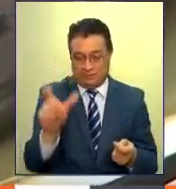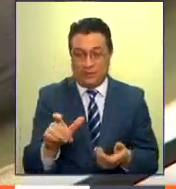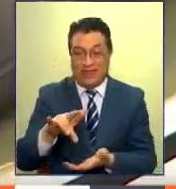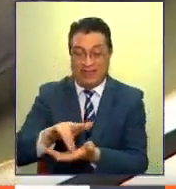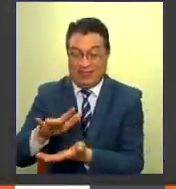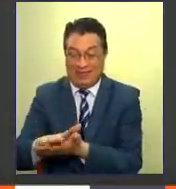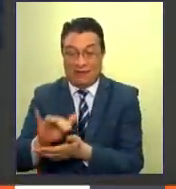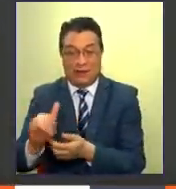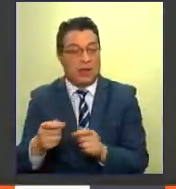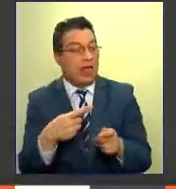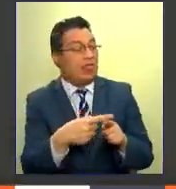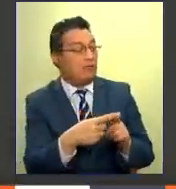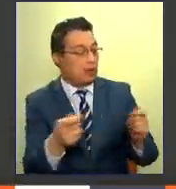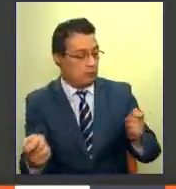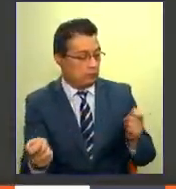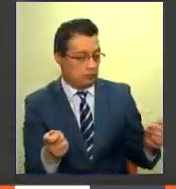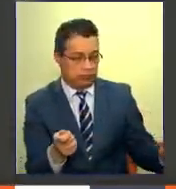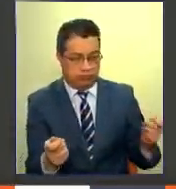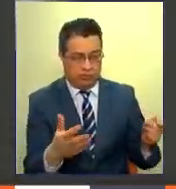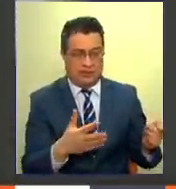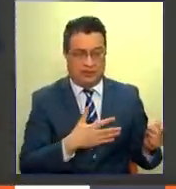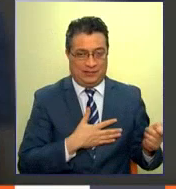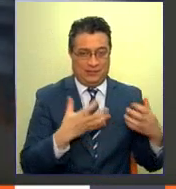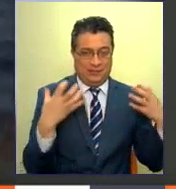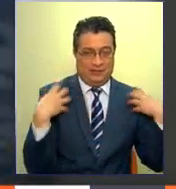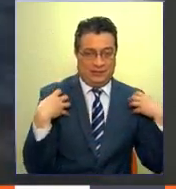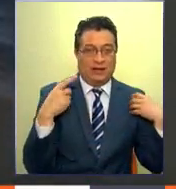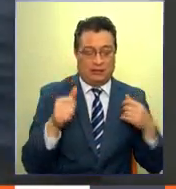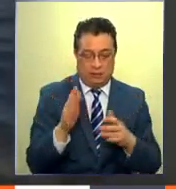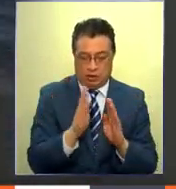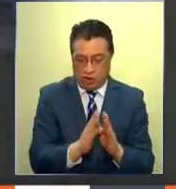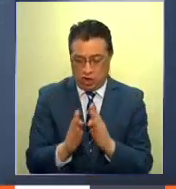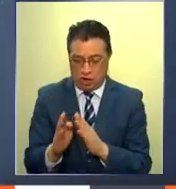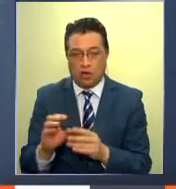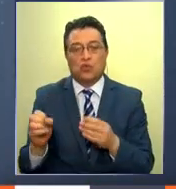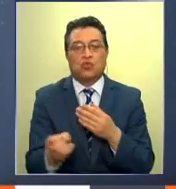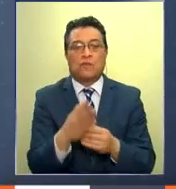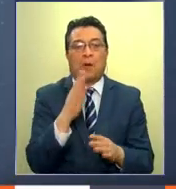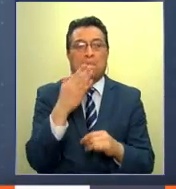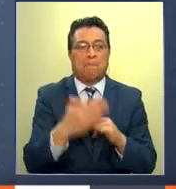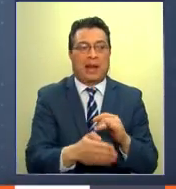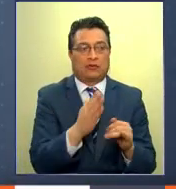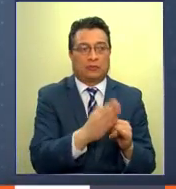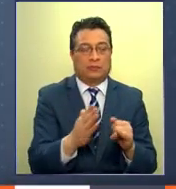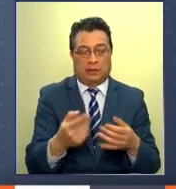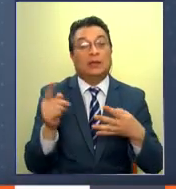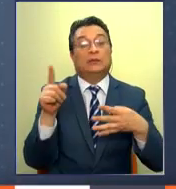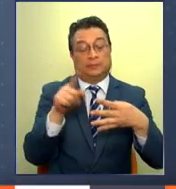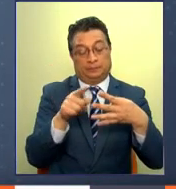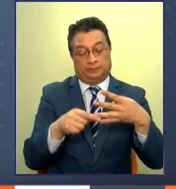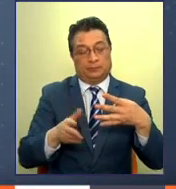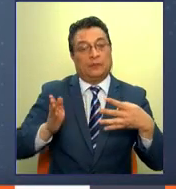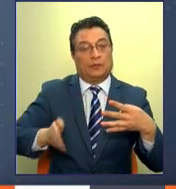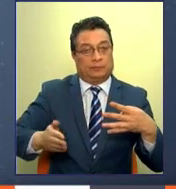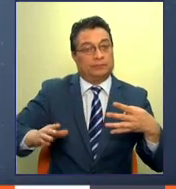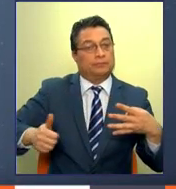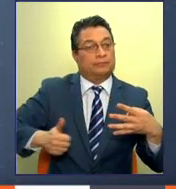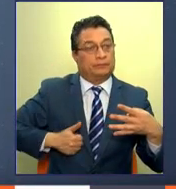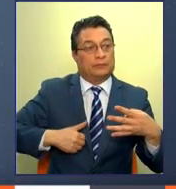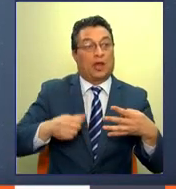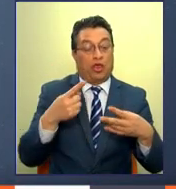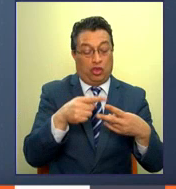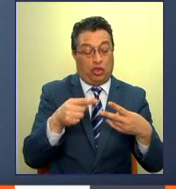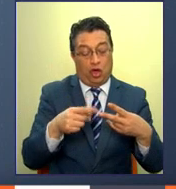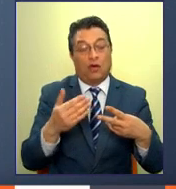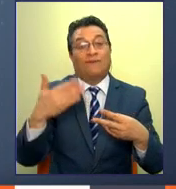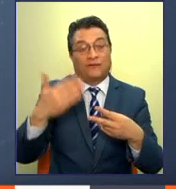sus acreedores para reorganizar las deudas y pagarlas con nuevos plazos. Para esto hay requisitos: tener dos o más deudas vencidas